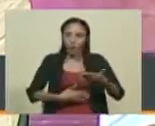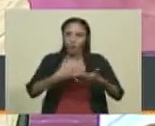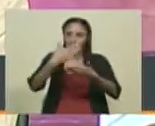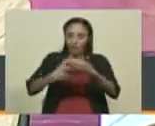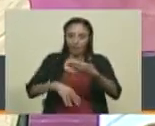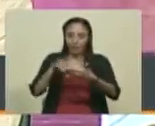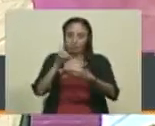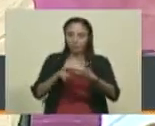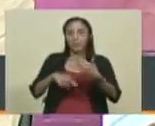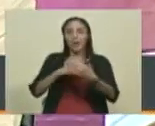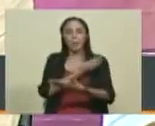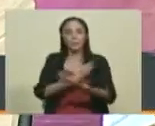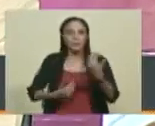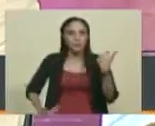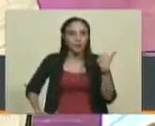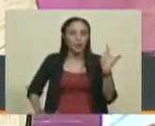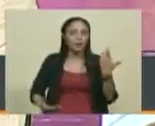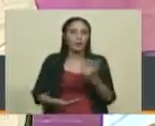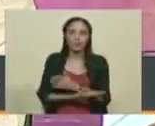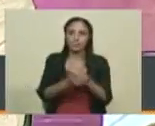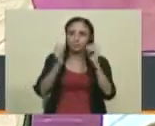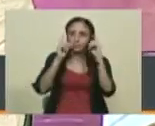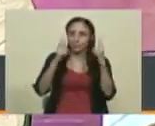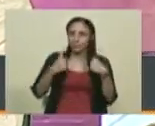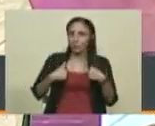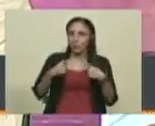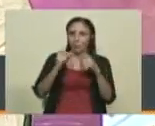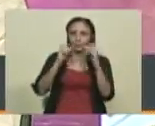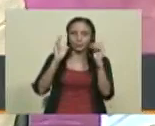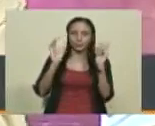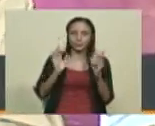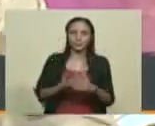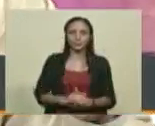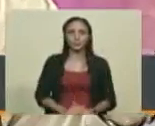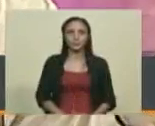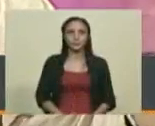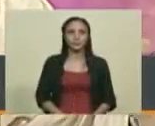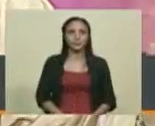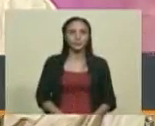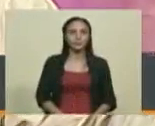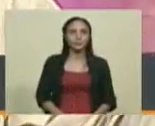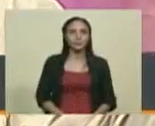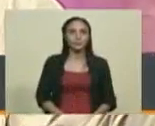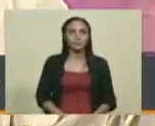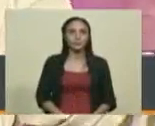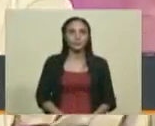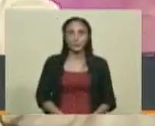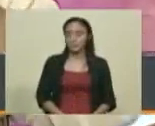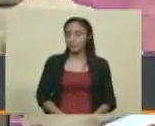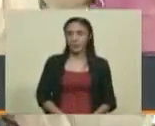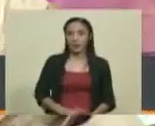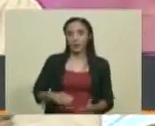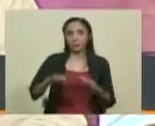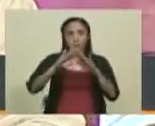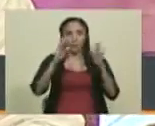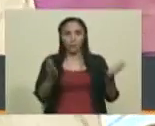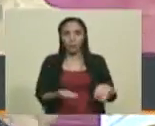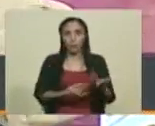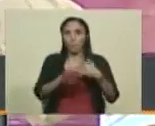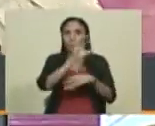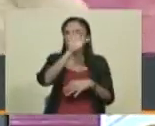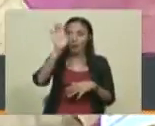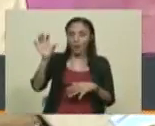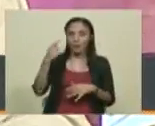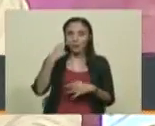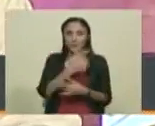los presidentes. Impresionante, yo quedé impresionado. Como el mundo salió completo,